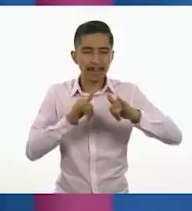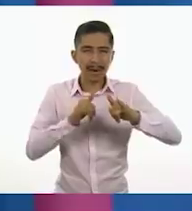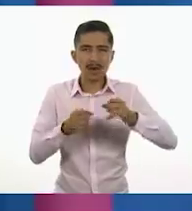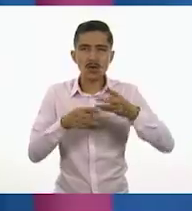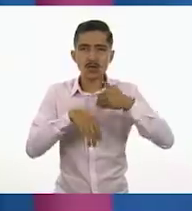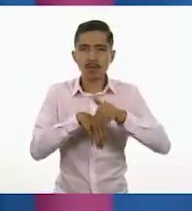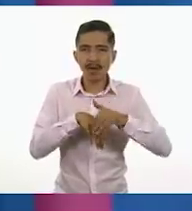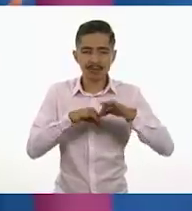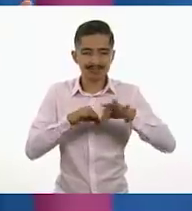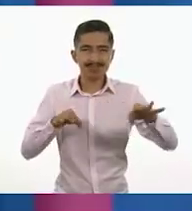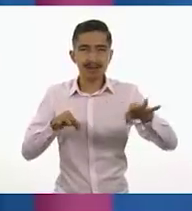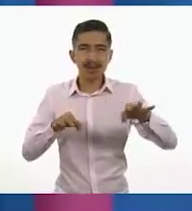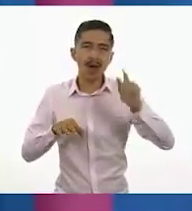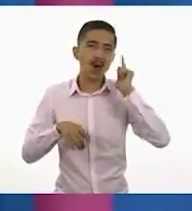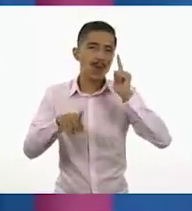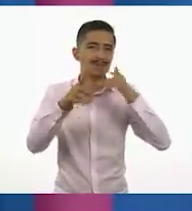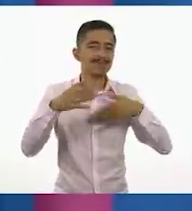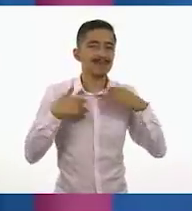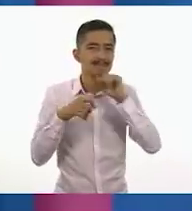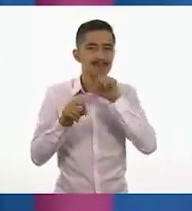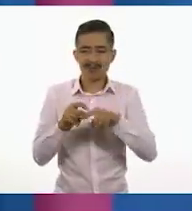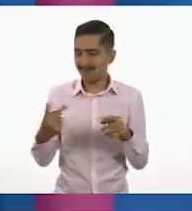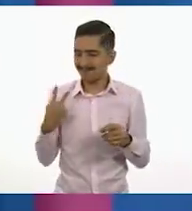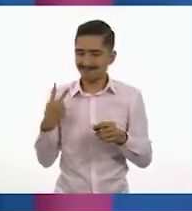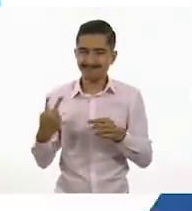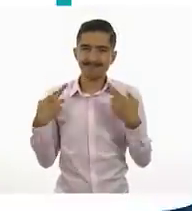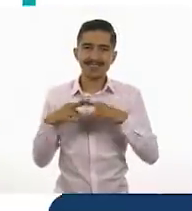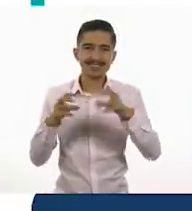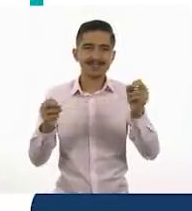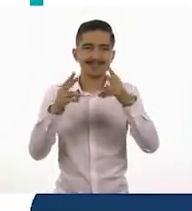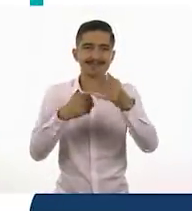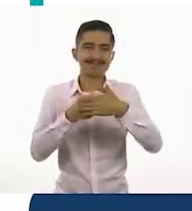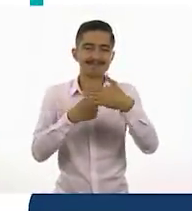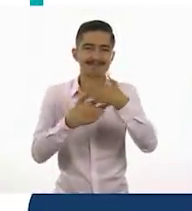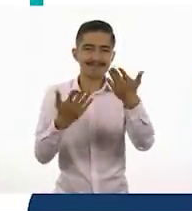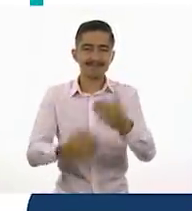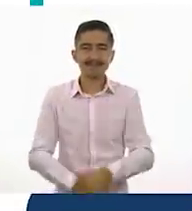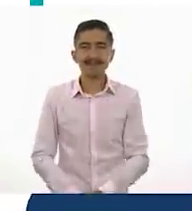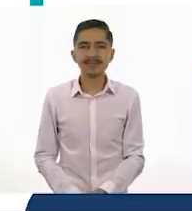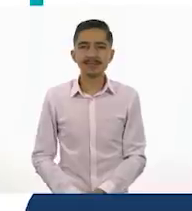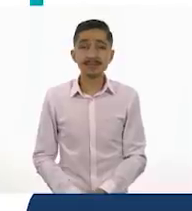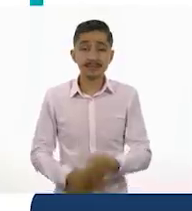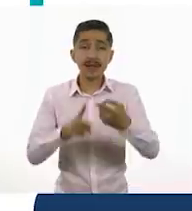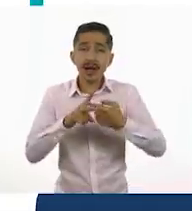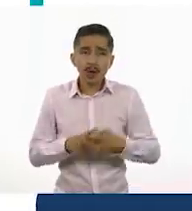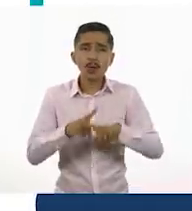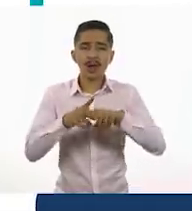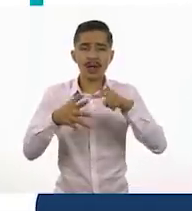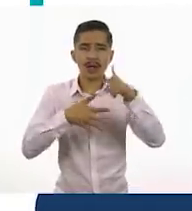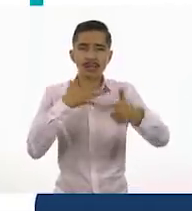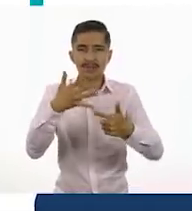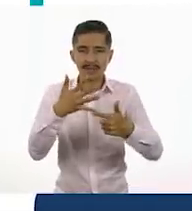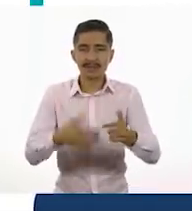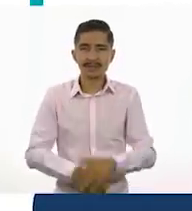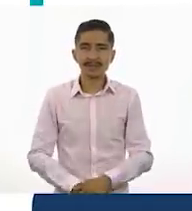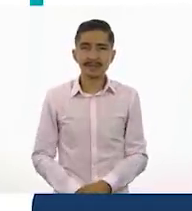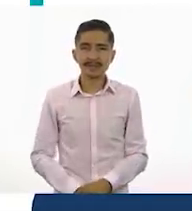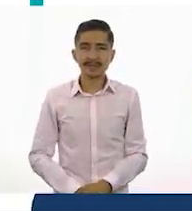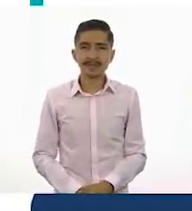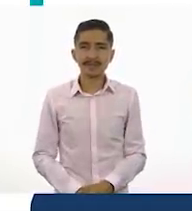numérica y espero que lo hayan disfrutado tanto como Gaby y yo. Hasta la próxima. A continuación, geografía.